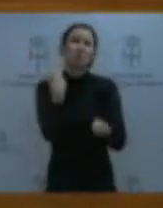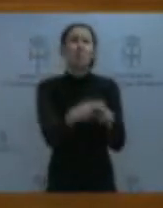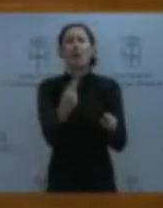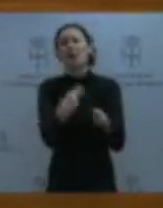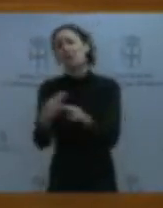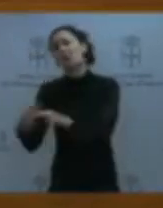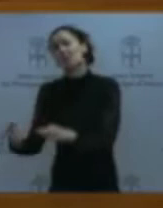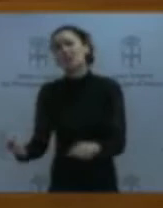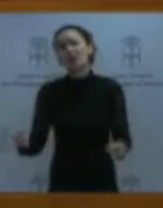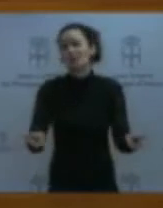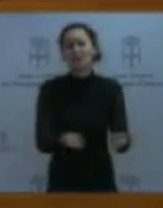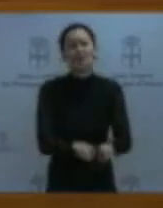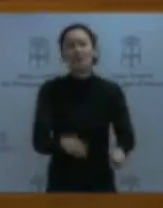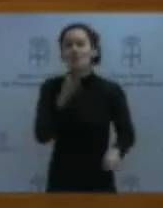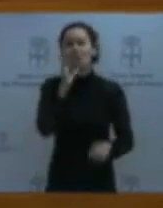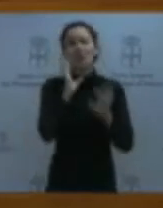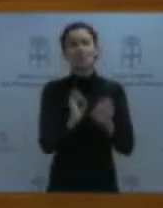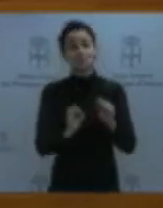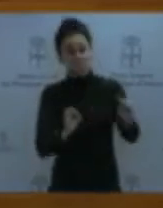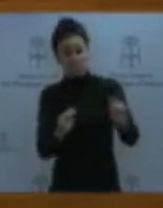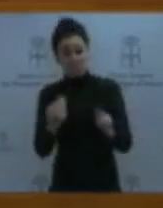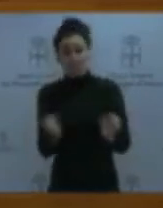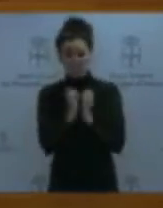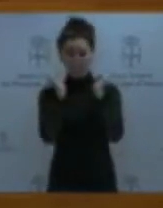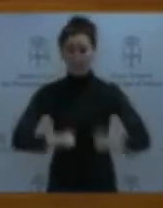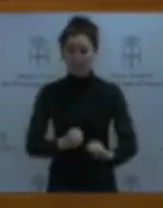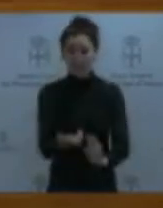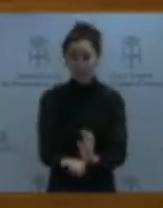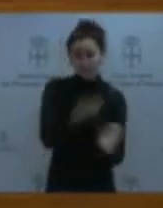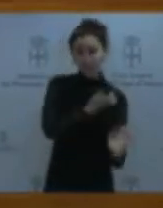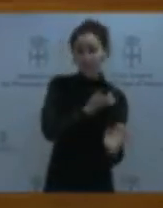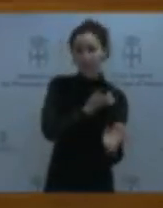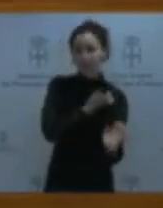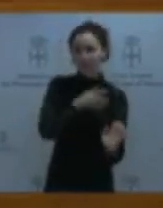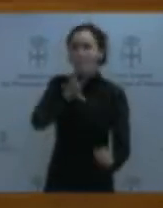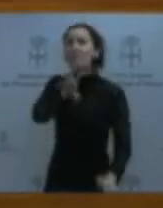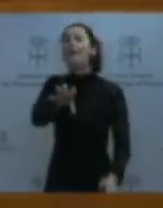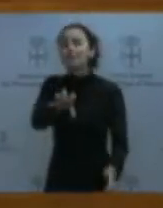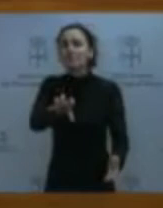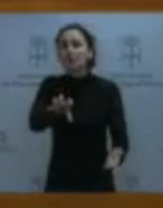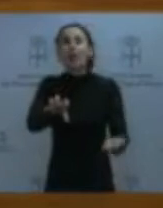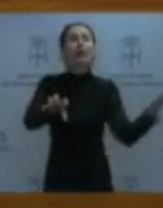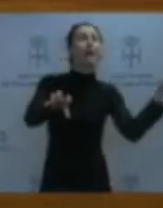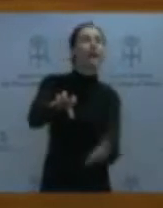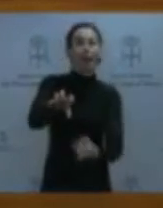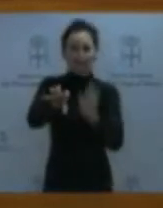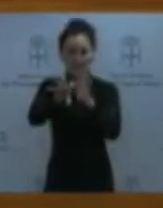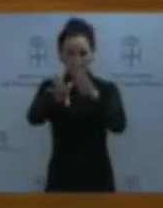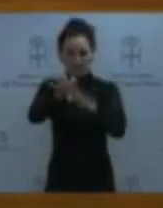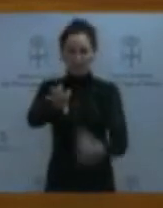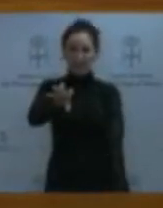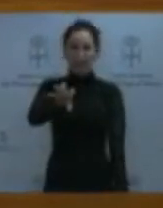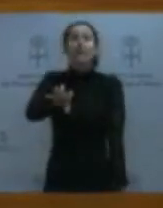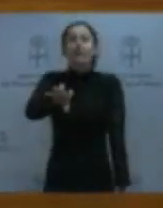no se pueden pensar las políticas si antes no se ha pensado el país. Luego pensemos el país, pensemos las